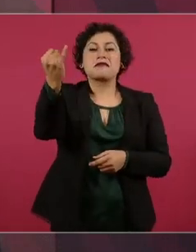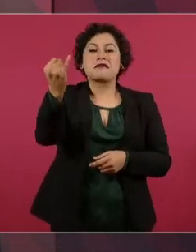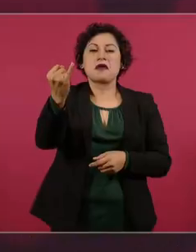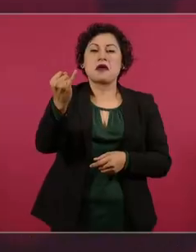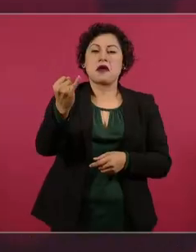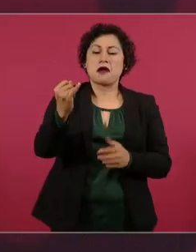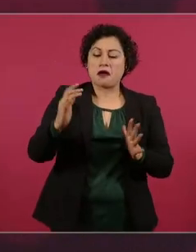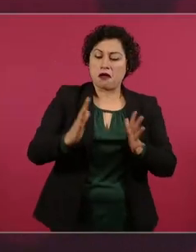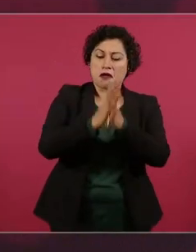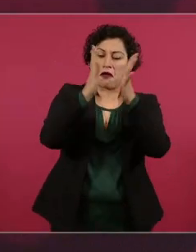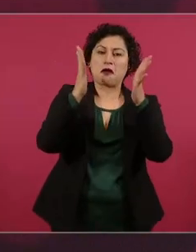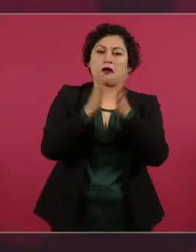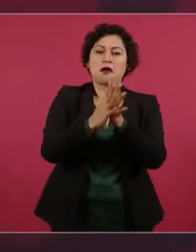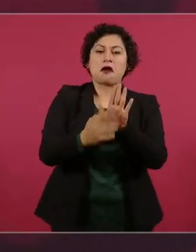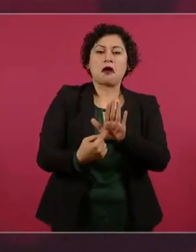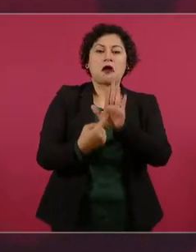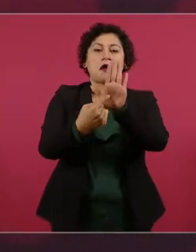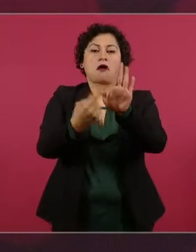como parapeto,